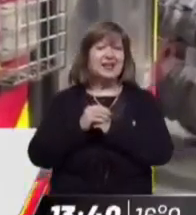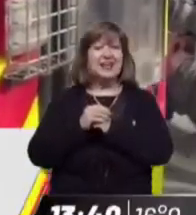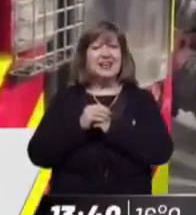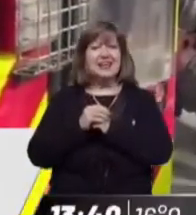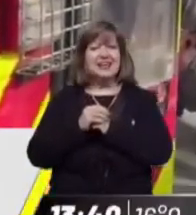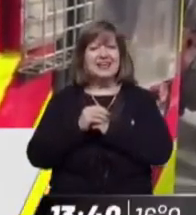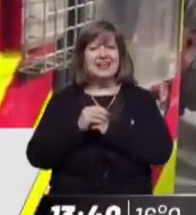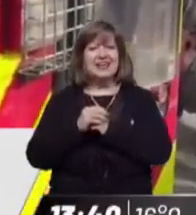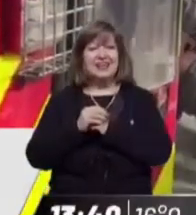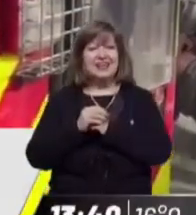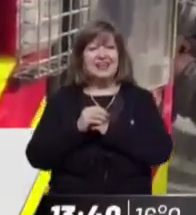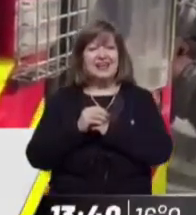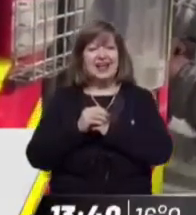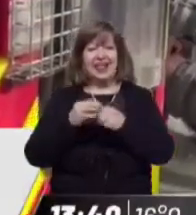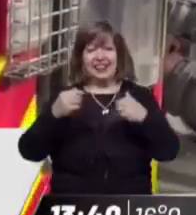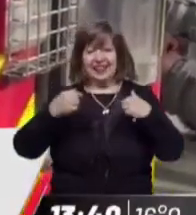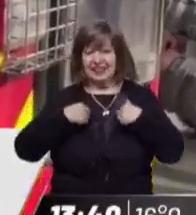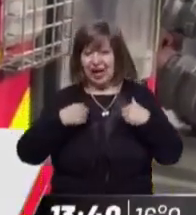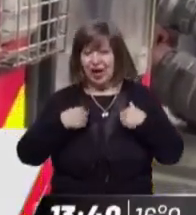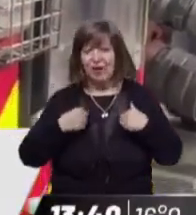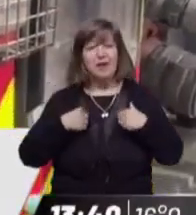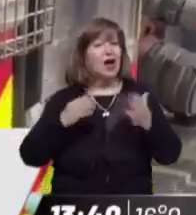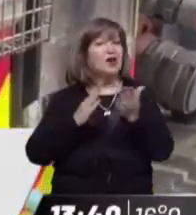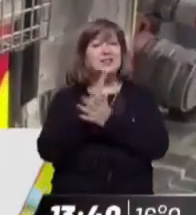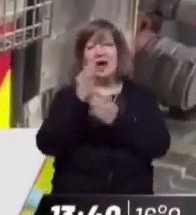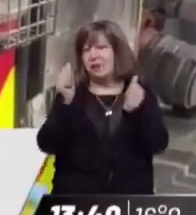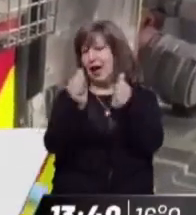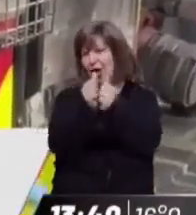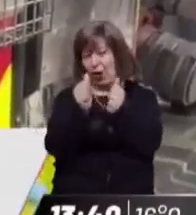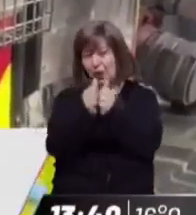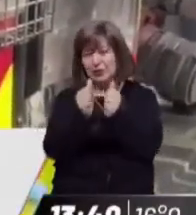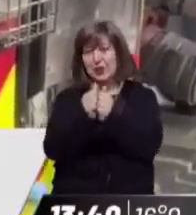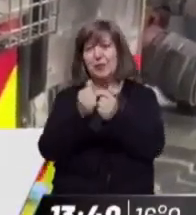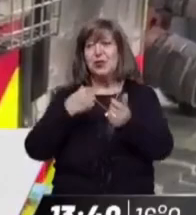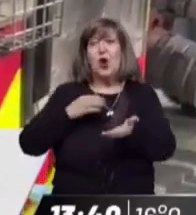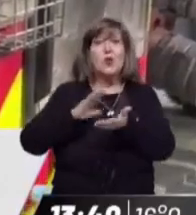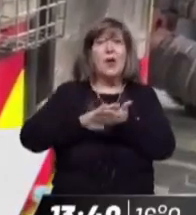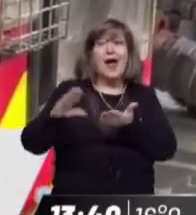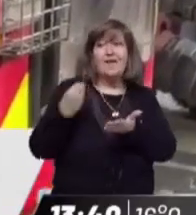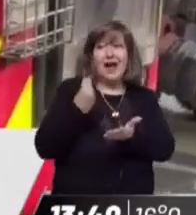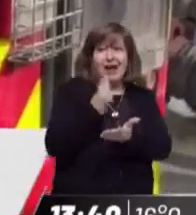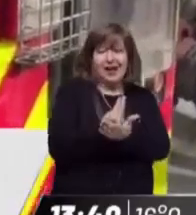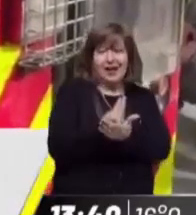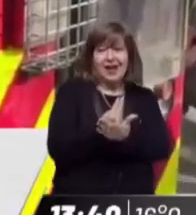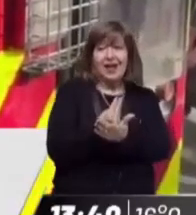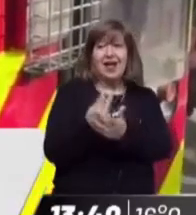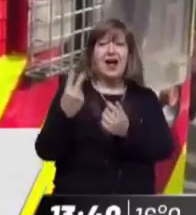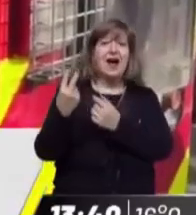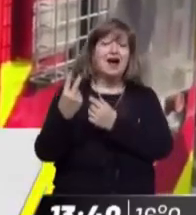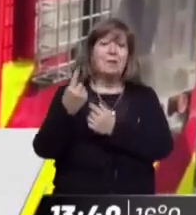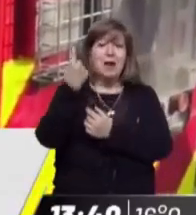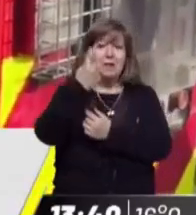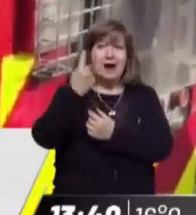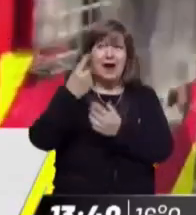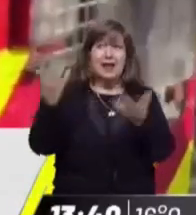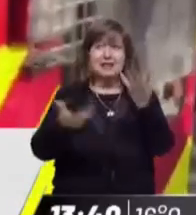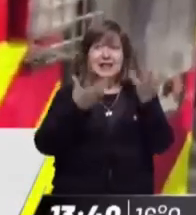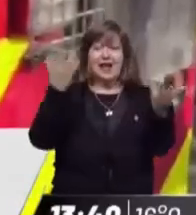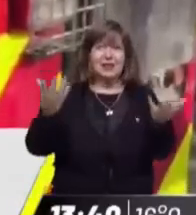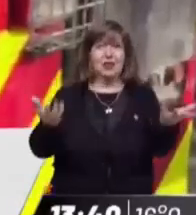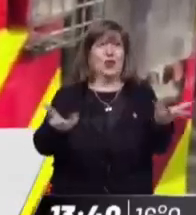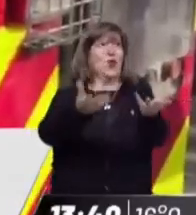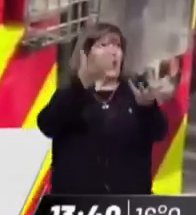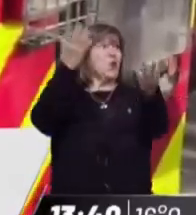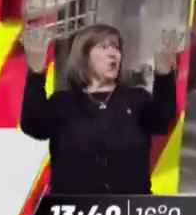Bueno, conmigo siempre me están acompañando por lo que soy nueva. Y es el primer incendio que tengo de esta